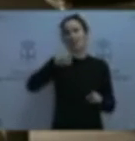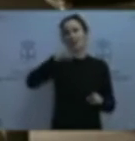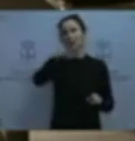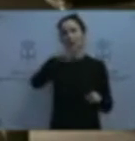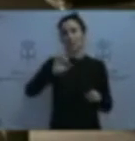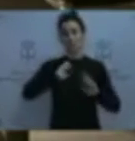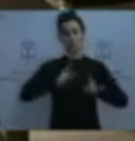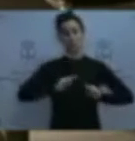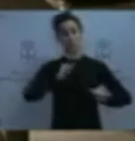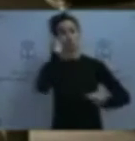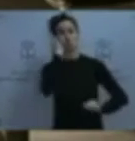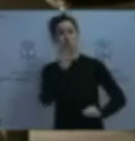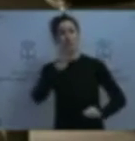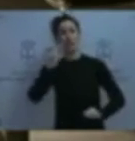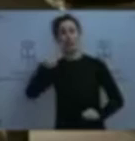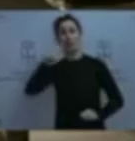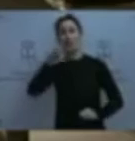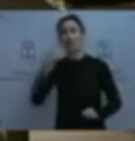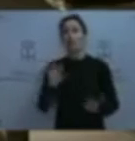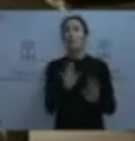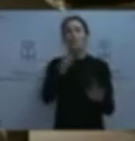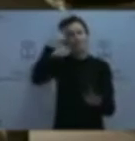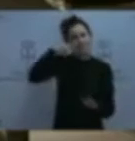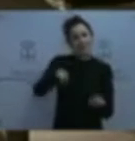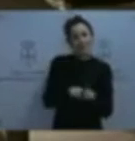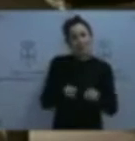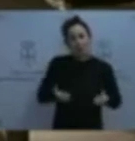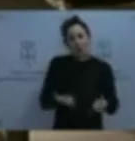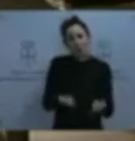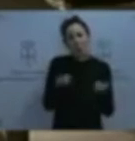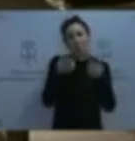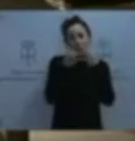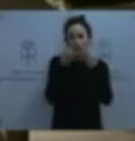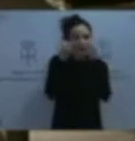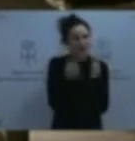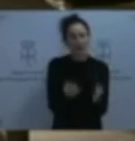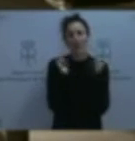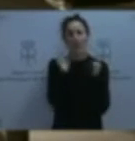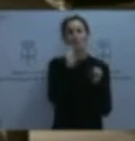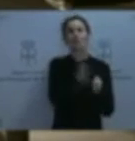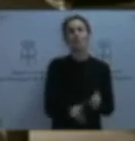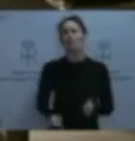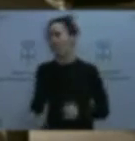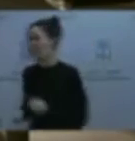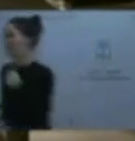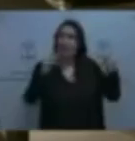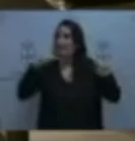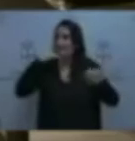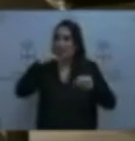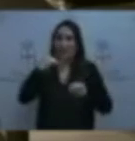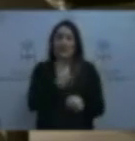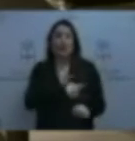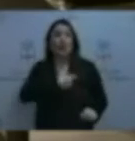en los cuales estuvieron los Renedo. Pero, sobre todo, sabemos el coste estructural que tiene la corrupción. Sabemos que, según la